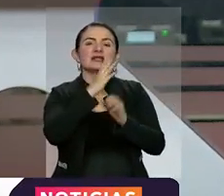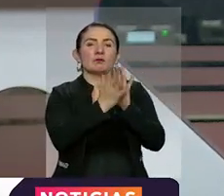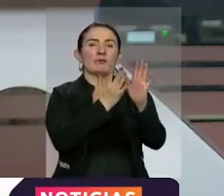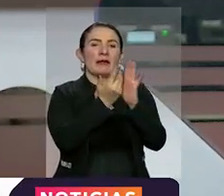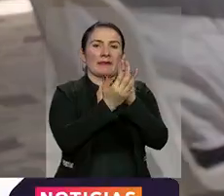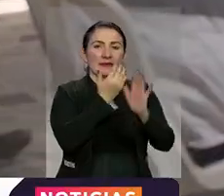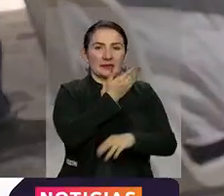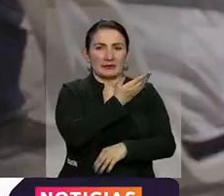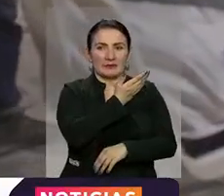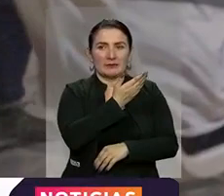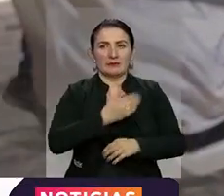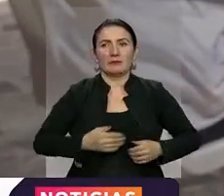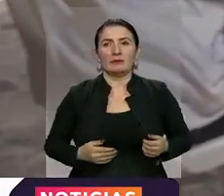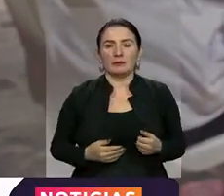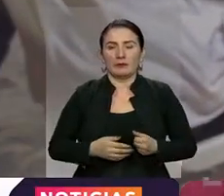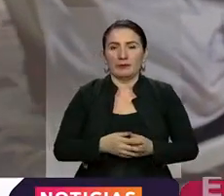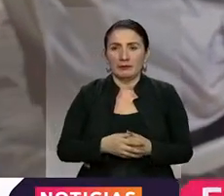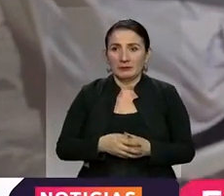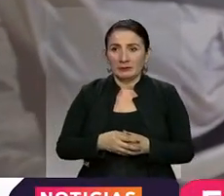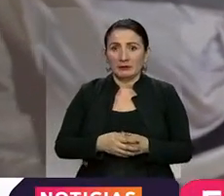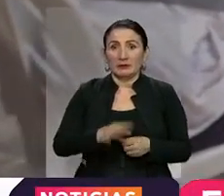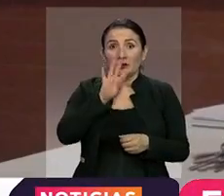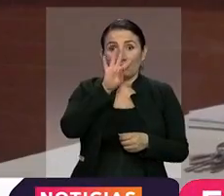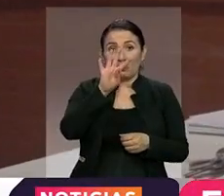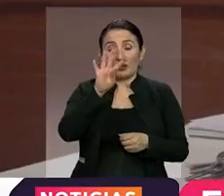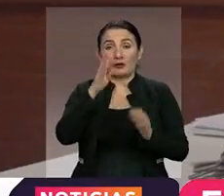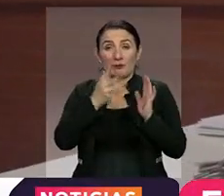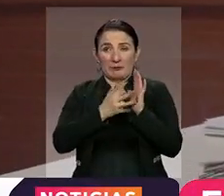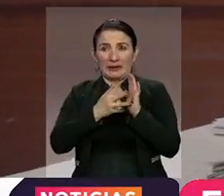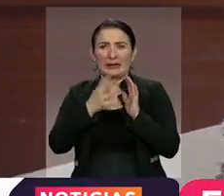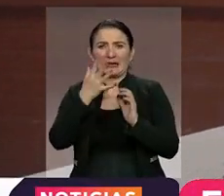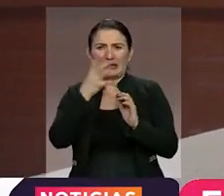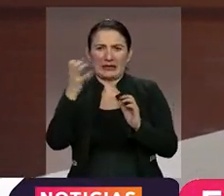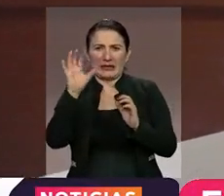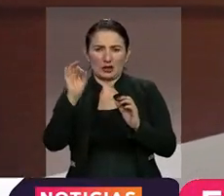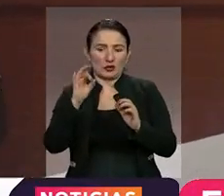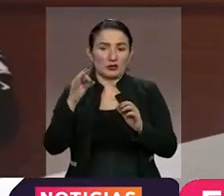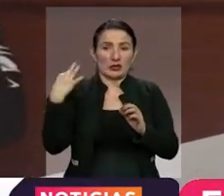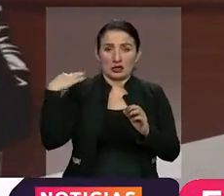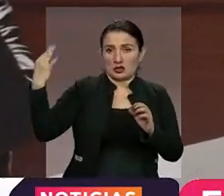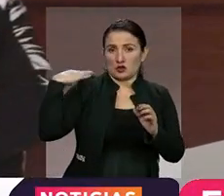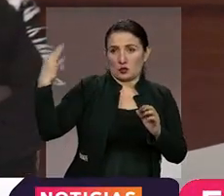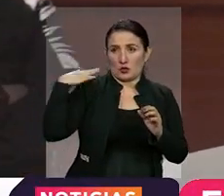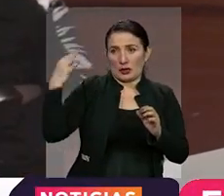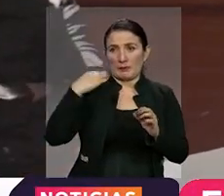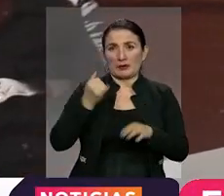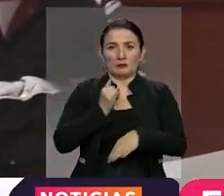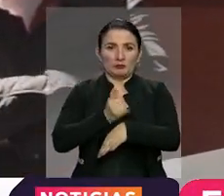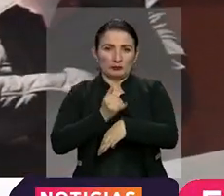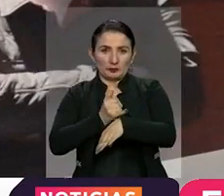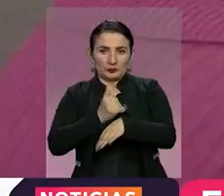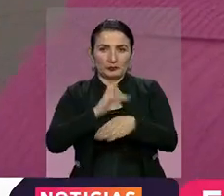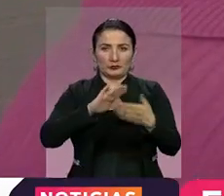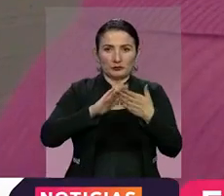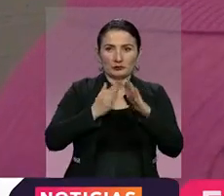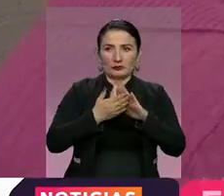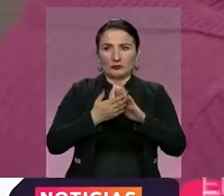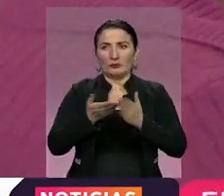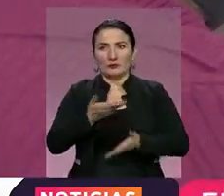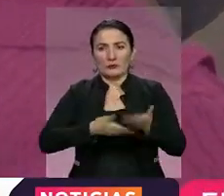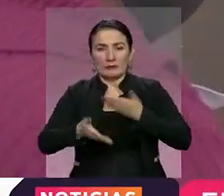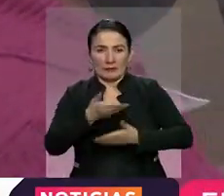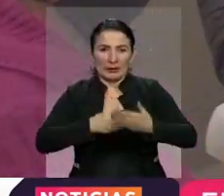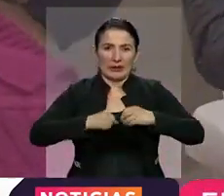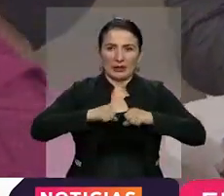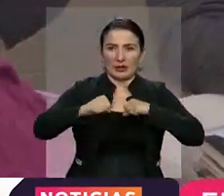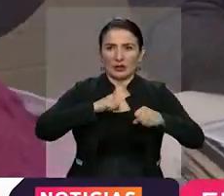Mártires. Cerca de 4.500 dignatarios y dignatarias serán elegidos para conformar y ocupar distintos puestos en las Juntas